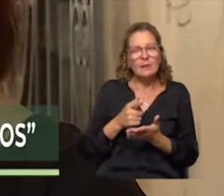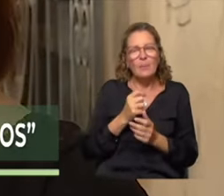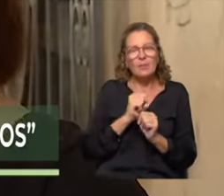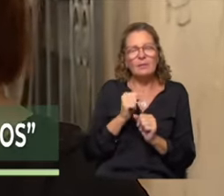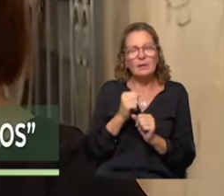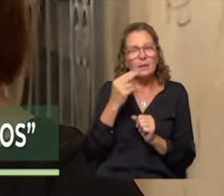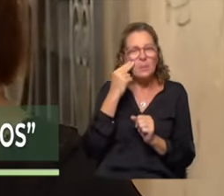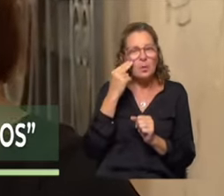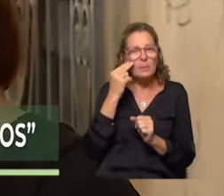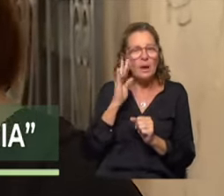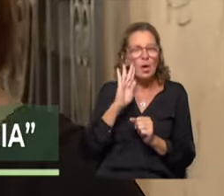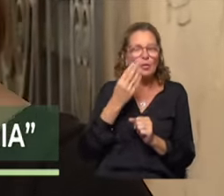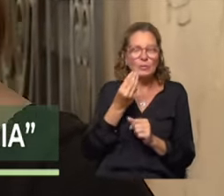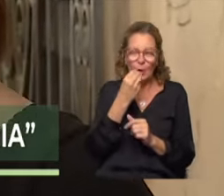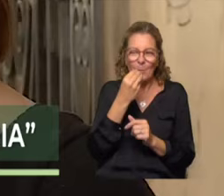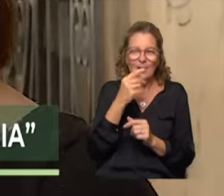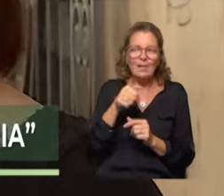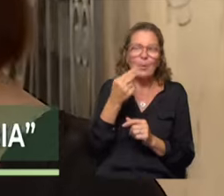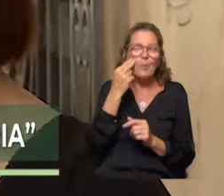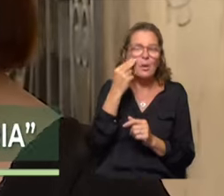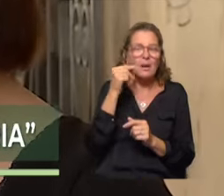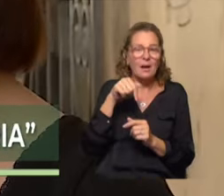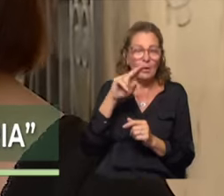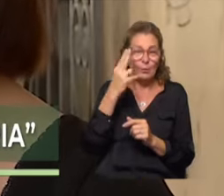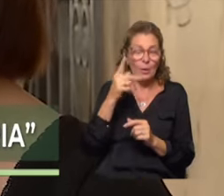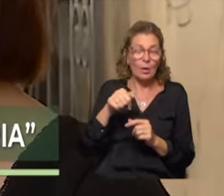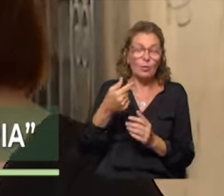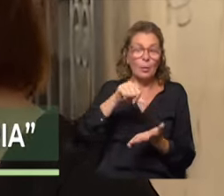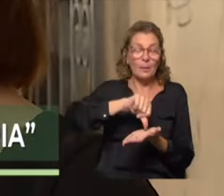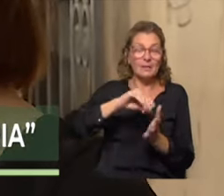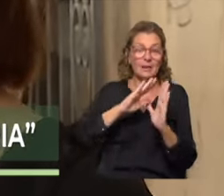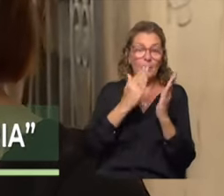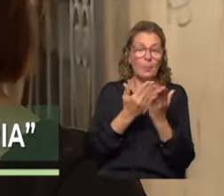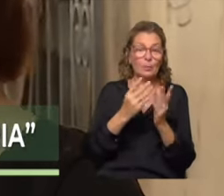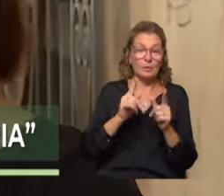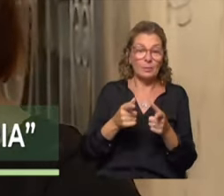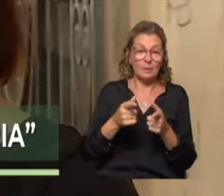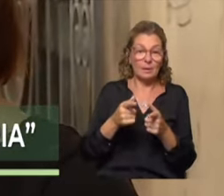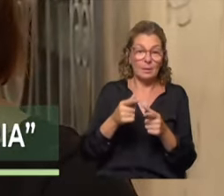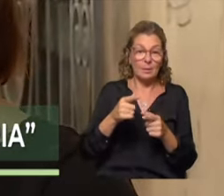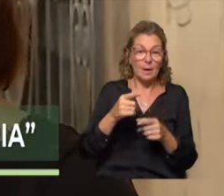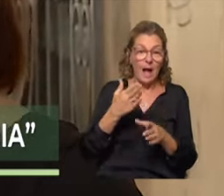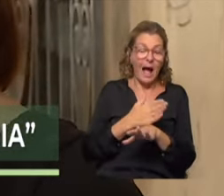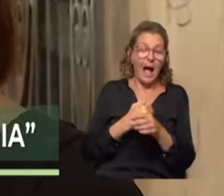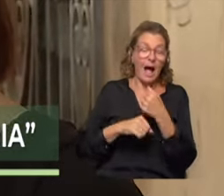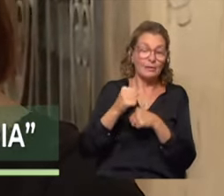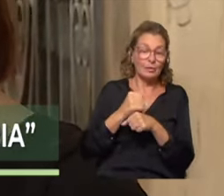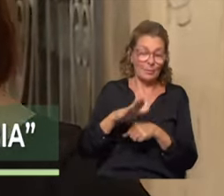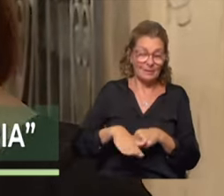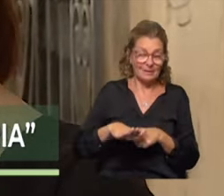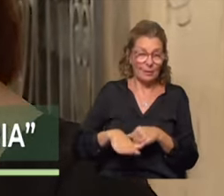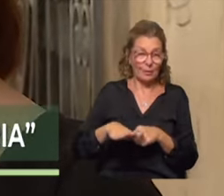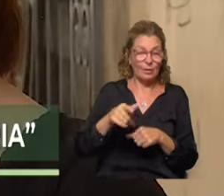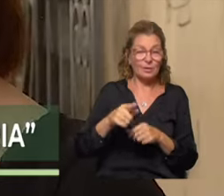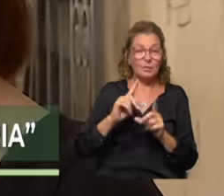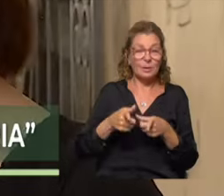los trastornos de la conducta alimentaria que puntualmente en Uruguay, pero también en otros países del mundo, se desarrollan cada vez a edades más tempranas. Entonces, si bien